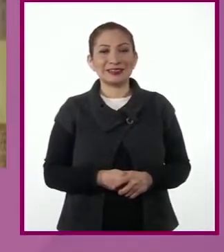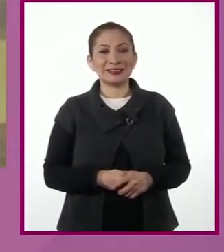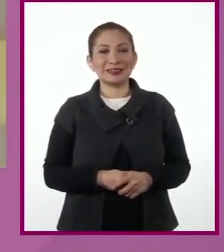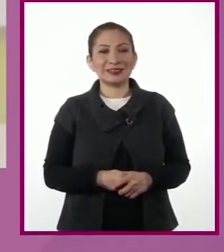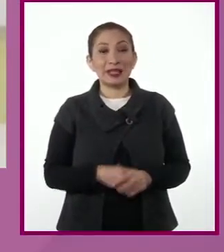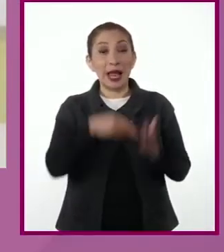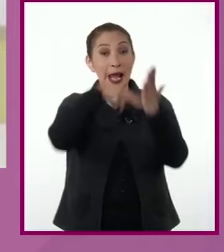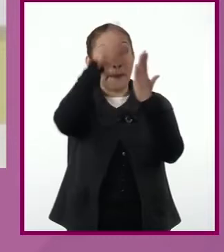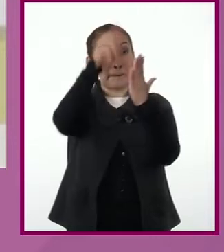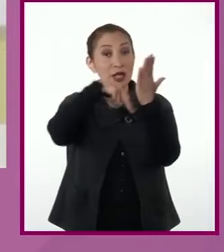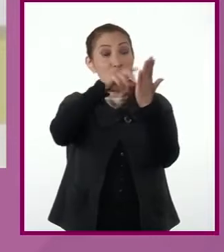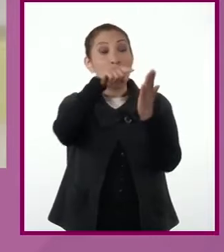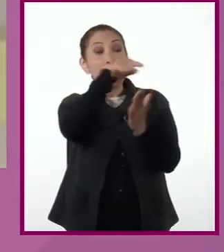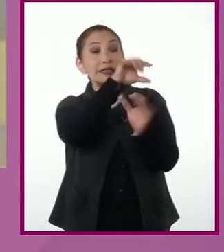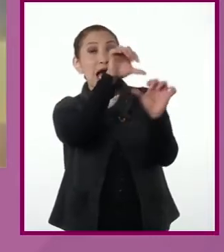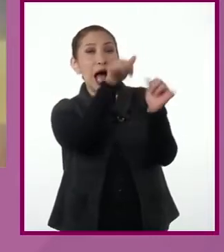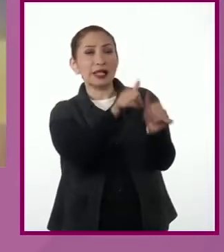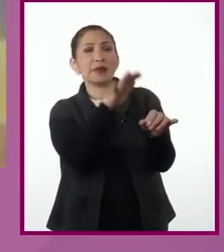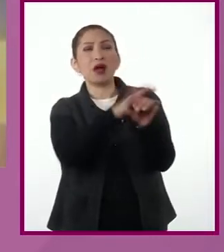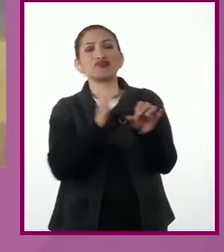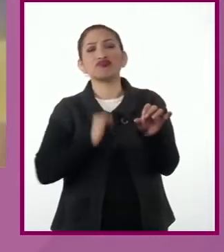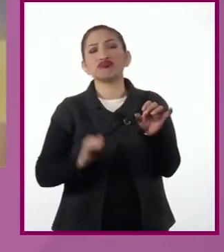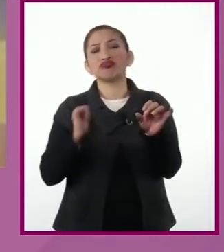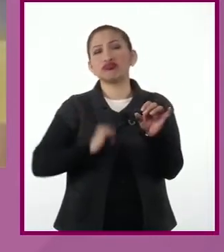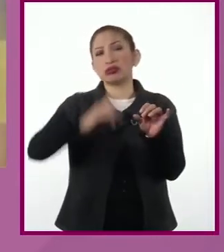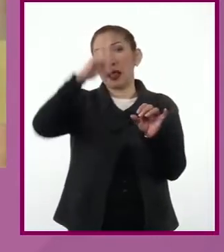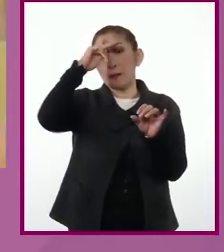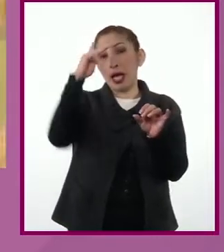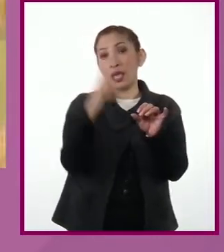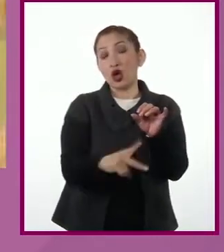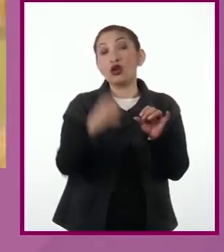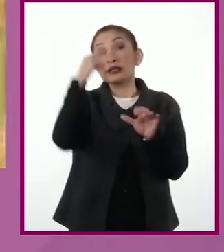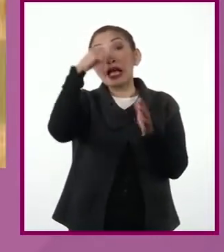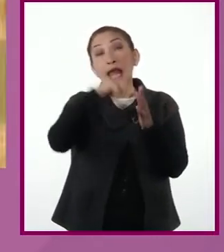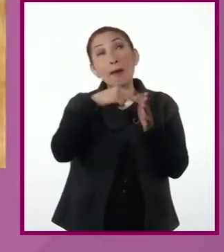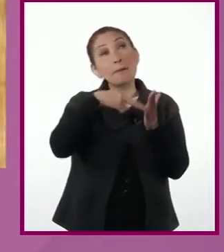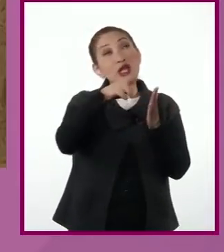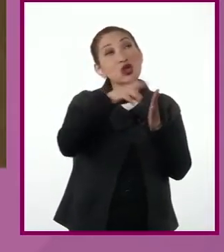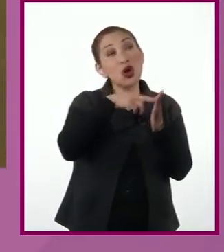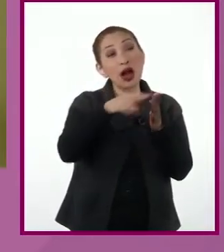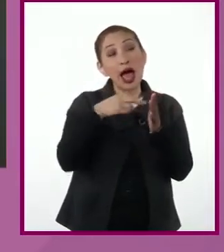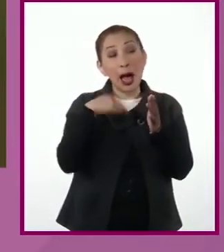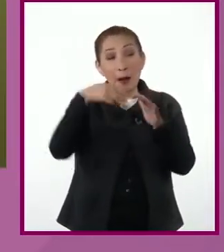¿La pintura es una de las artes más antiguas de México? Se cree que la pintura